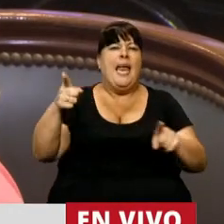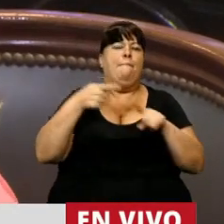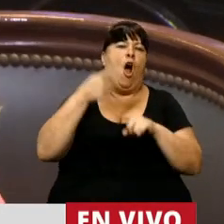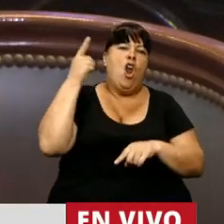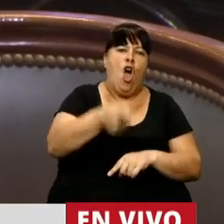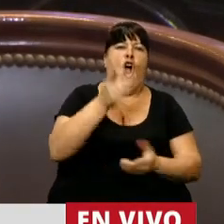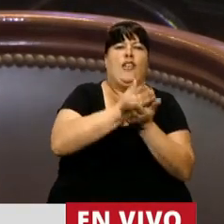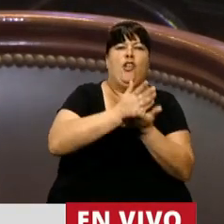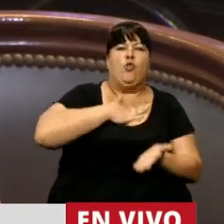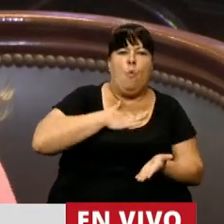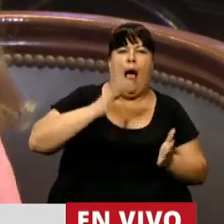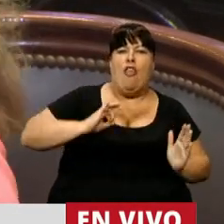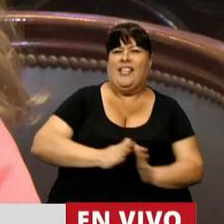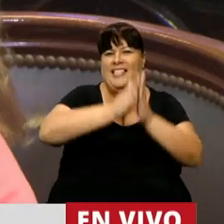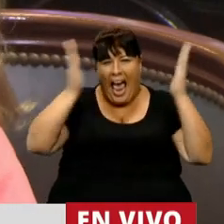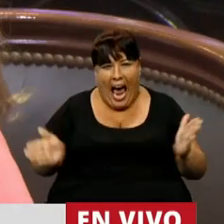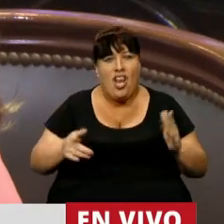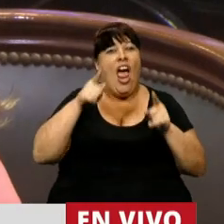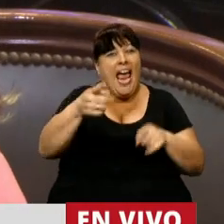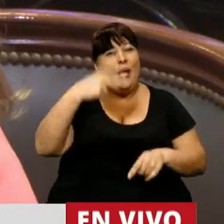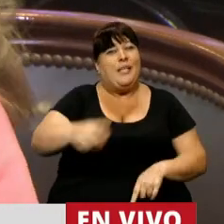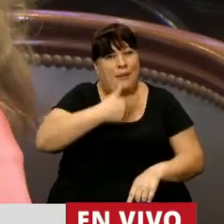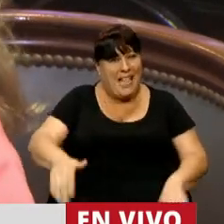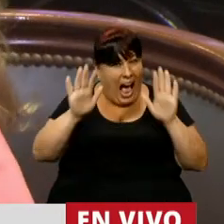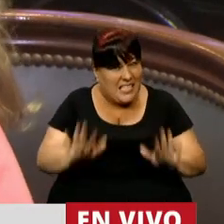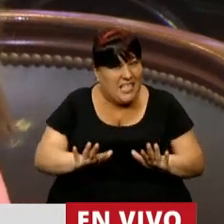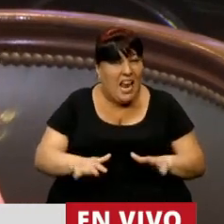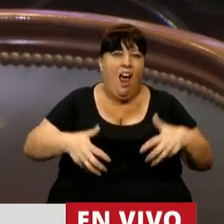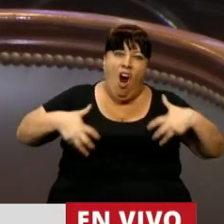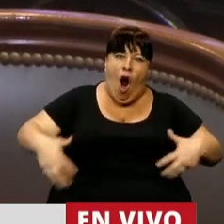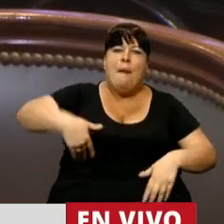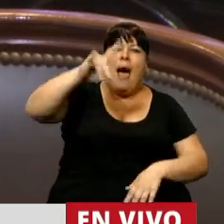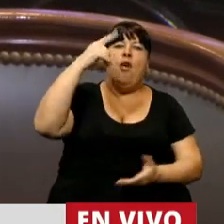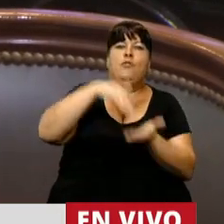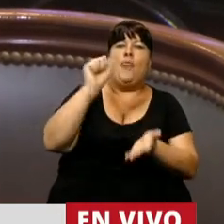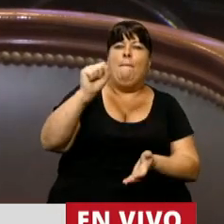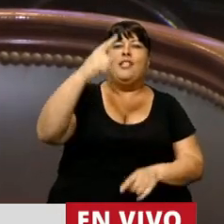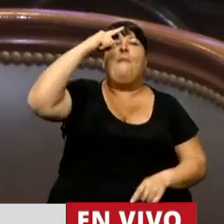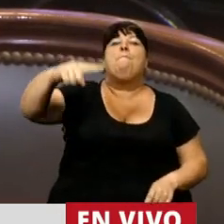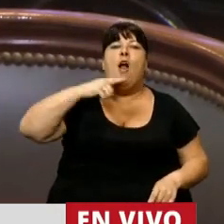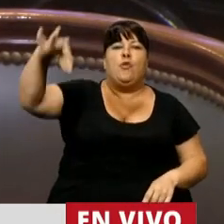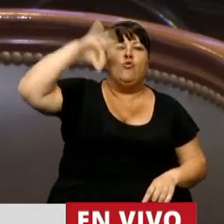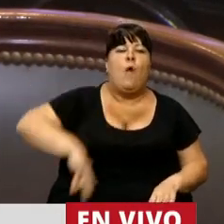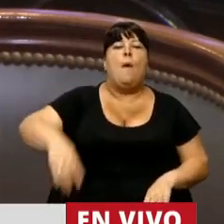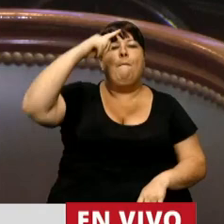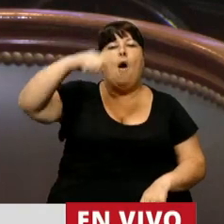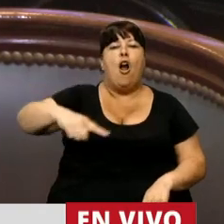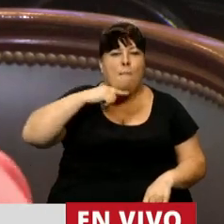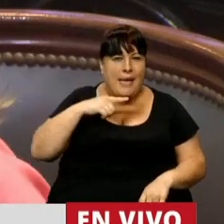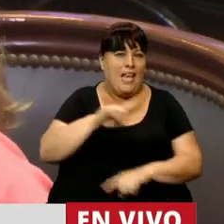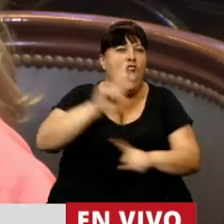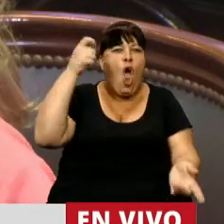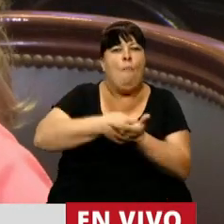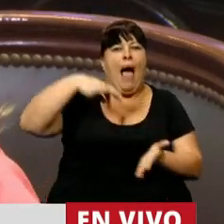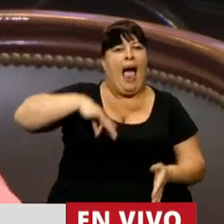atentados contra los derechos humanos que hubo todo este año, esa vicepresidenta se va a llevar más de 1 millón de pesos por mes. Por mes, y no va a